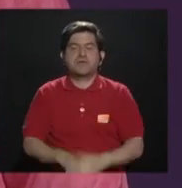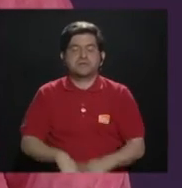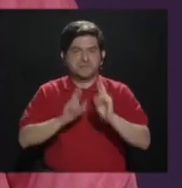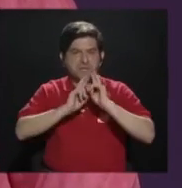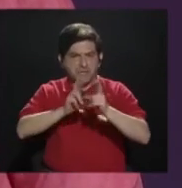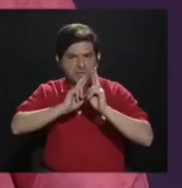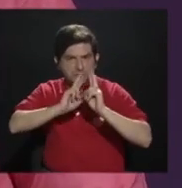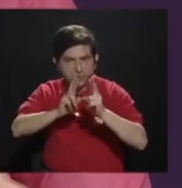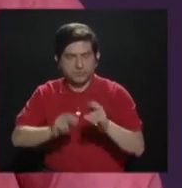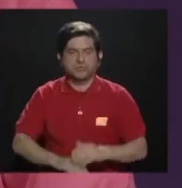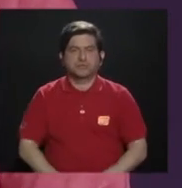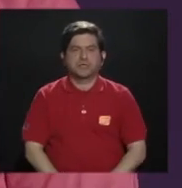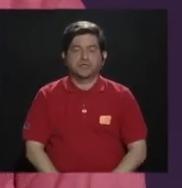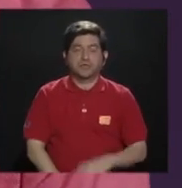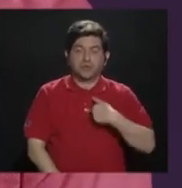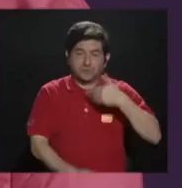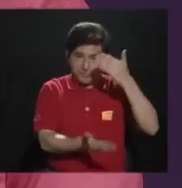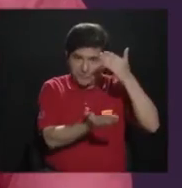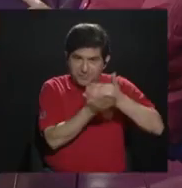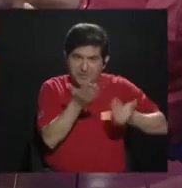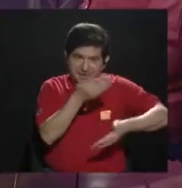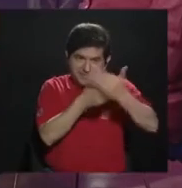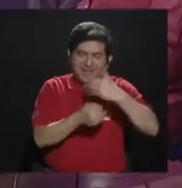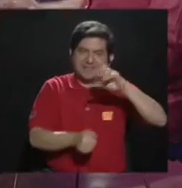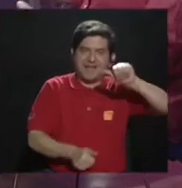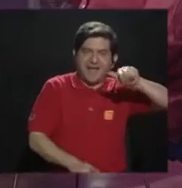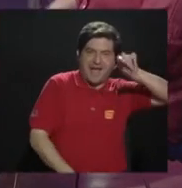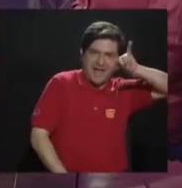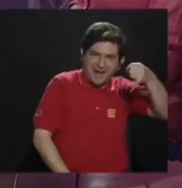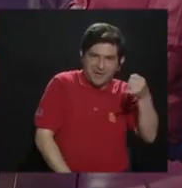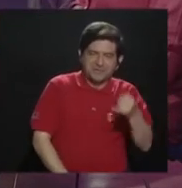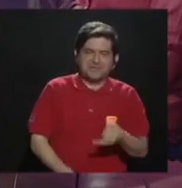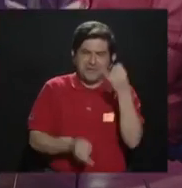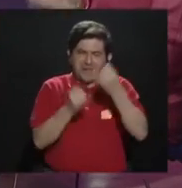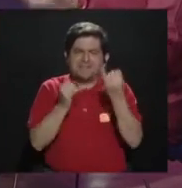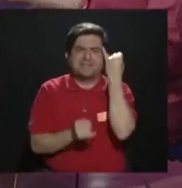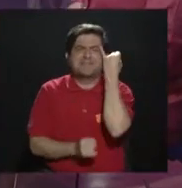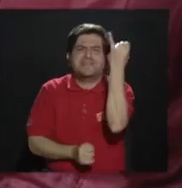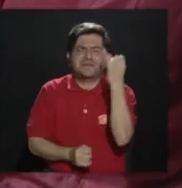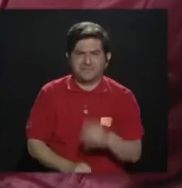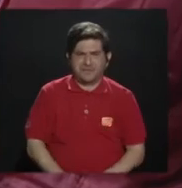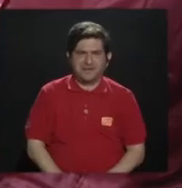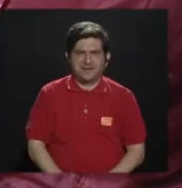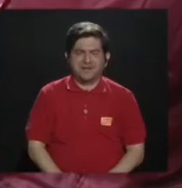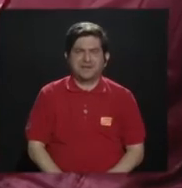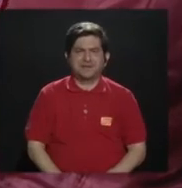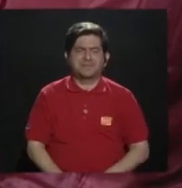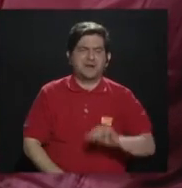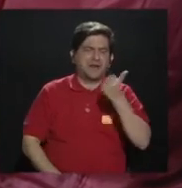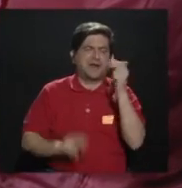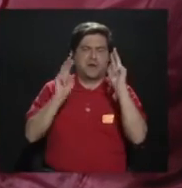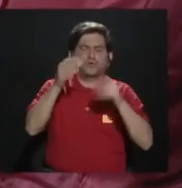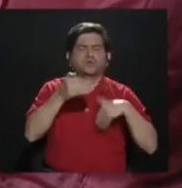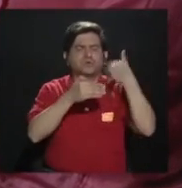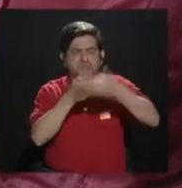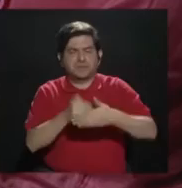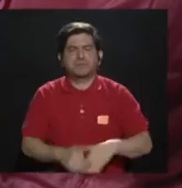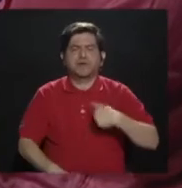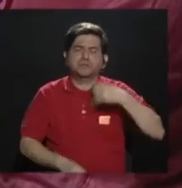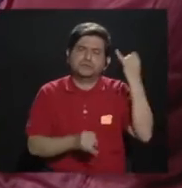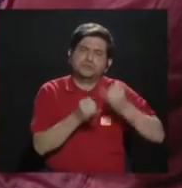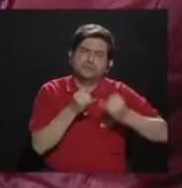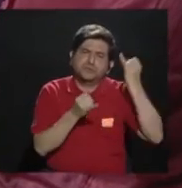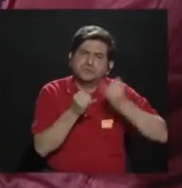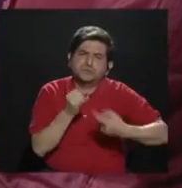de estos. Y tuve que cortarle a Ana Josefina, que iba a terminar una idea para luego plantear, sí, otro, claro, tema. Concluyo con